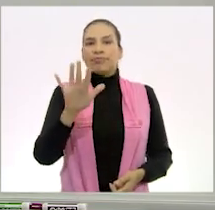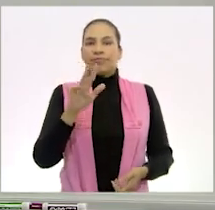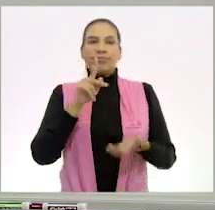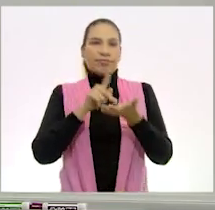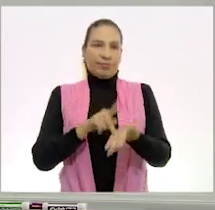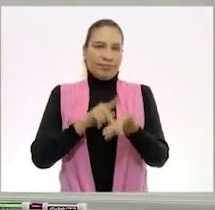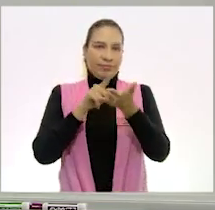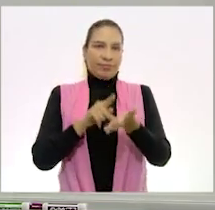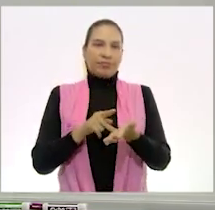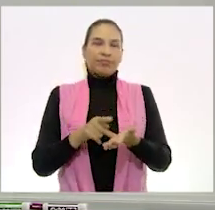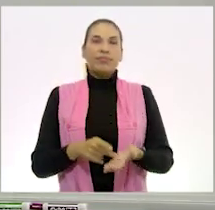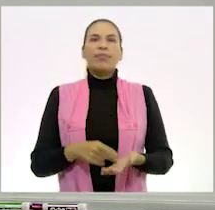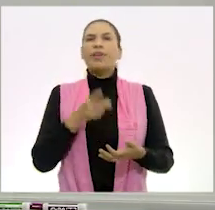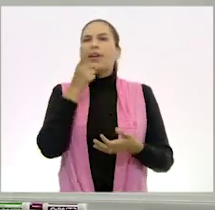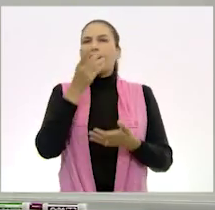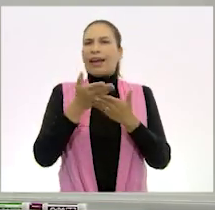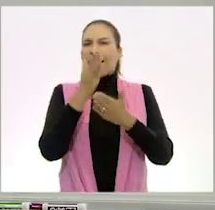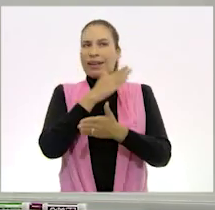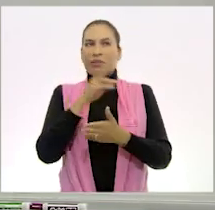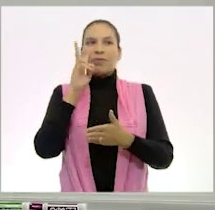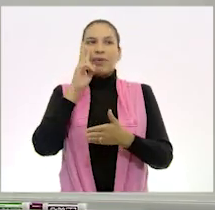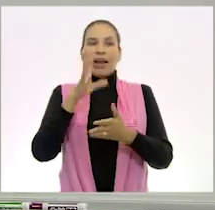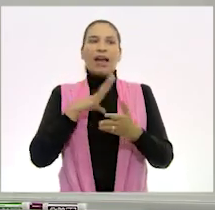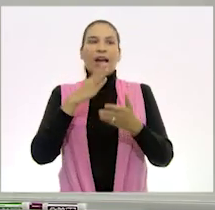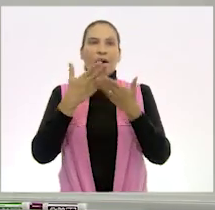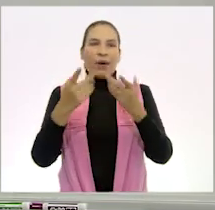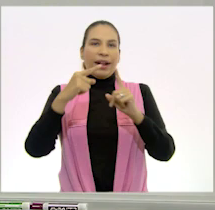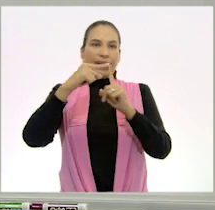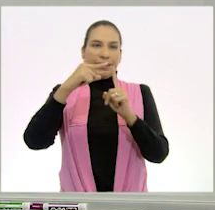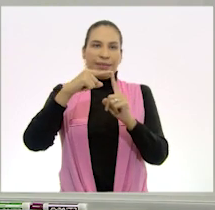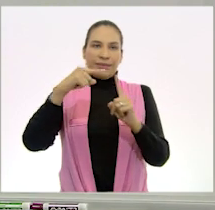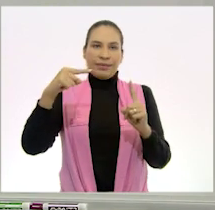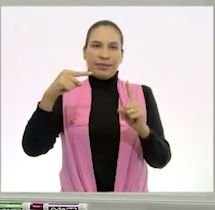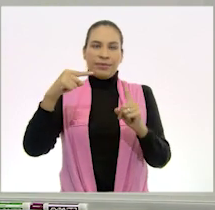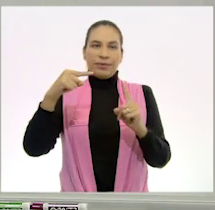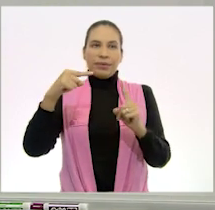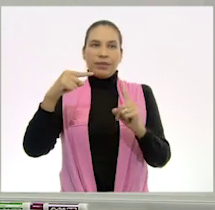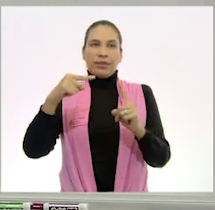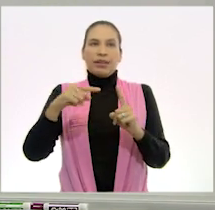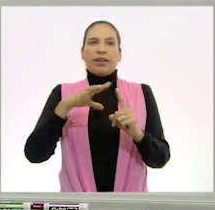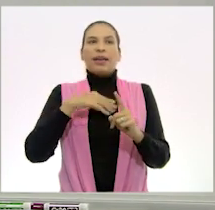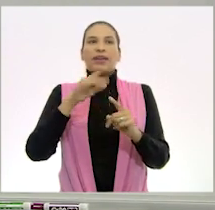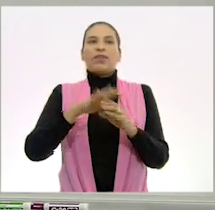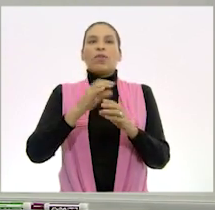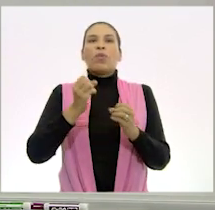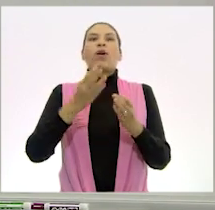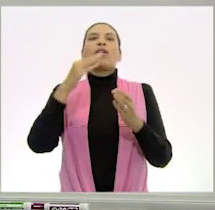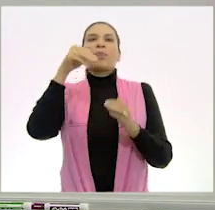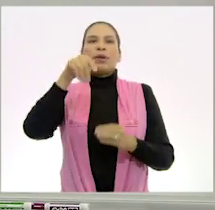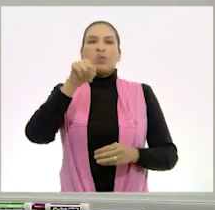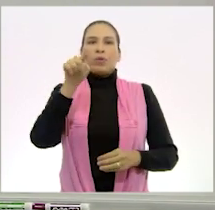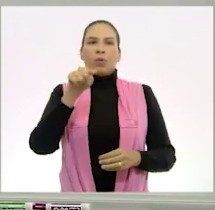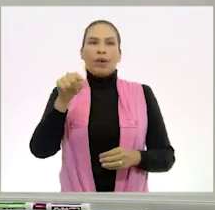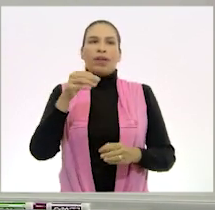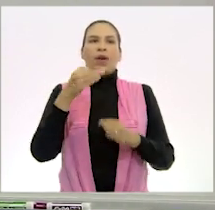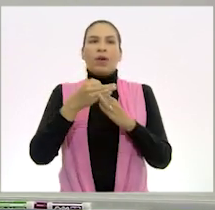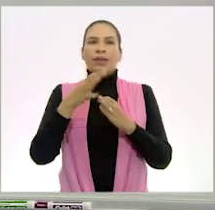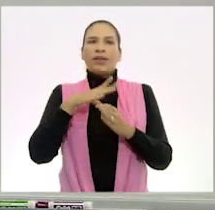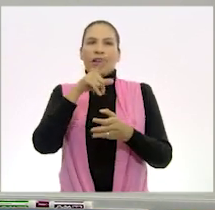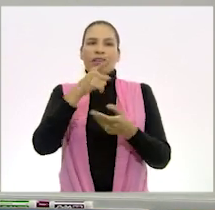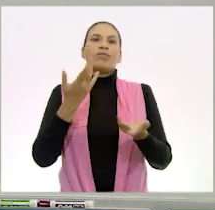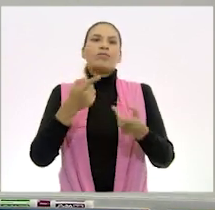55. Y como dijimos, lo vamos a dividir entre los metros cuadrados que nos dio